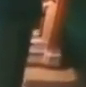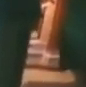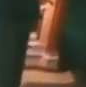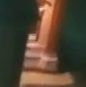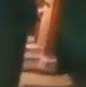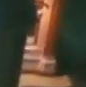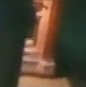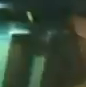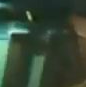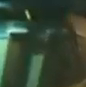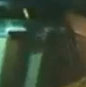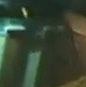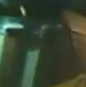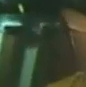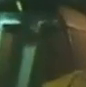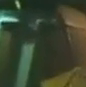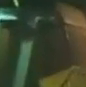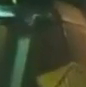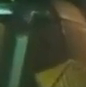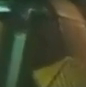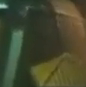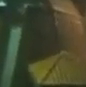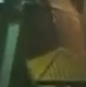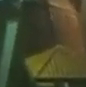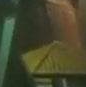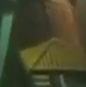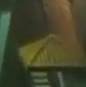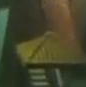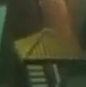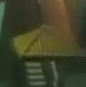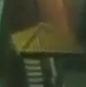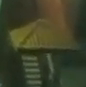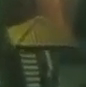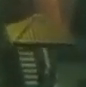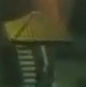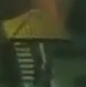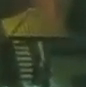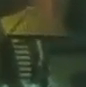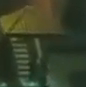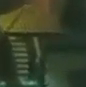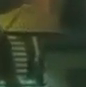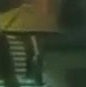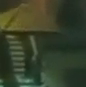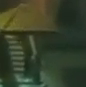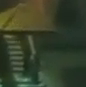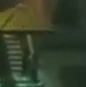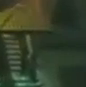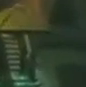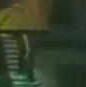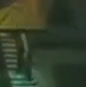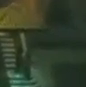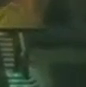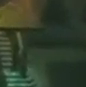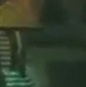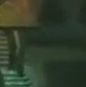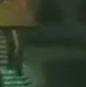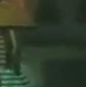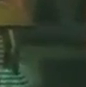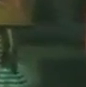que ver precisamente con esta visita histórica importante del ministro de Comercio de la República de Turquía,